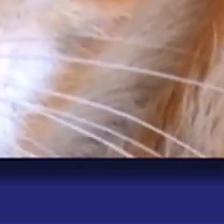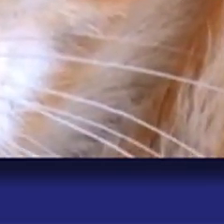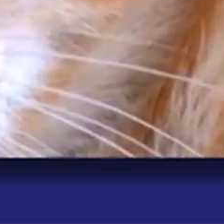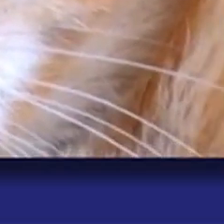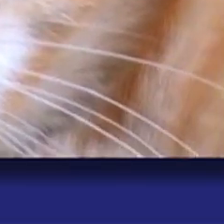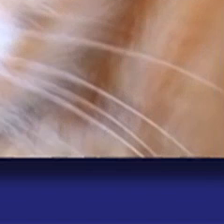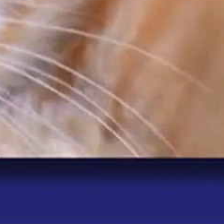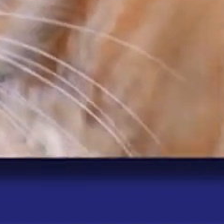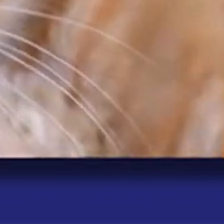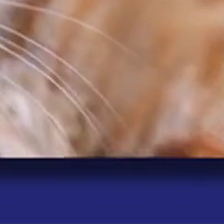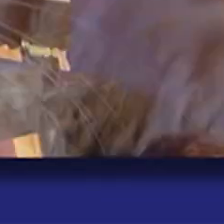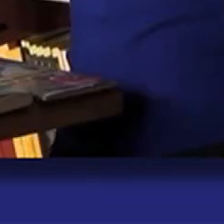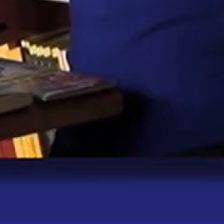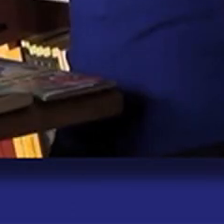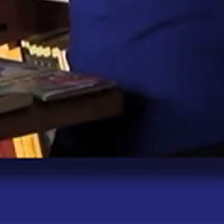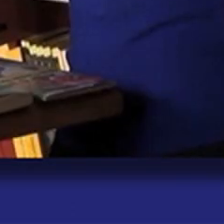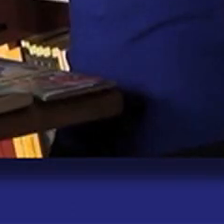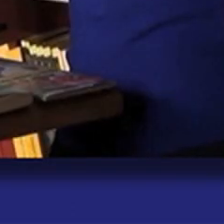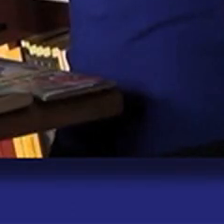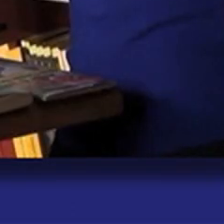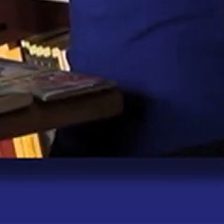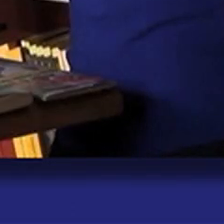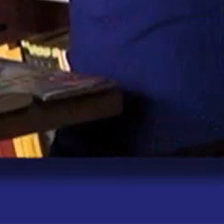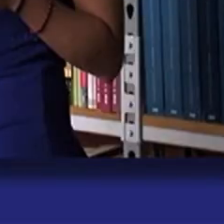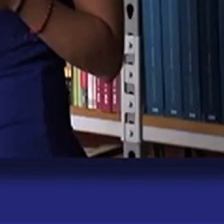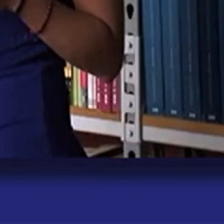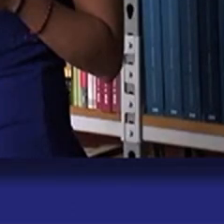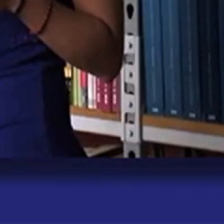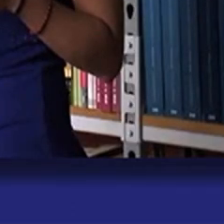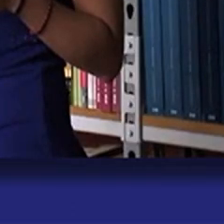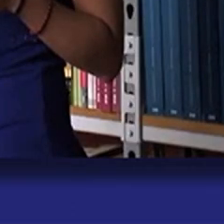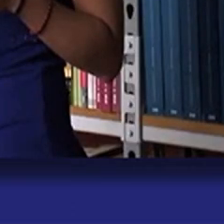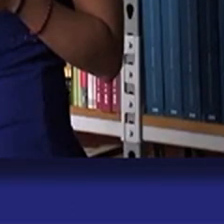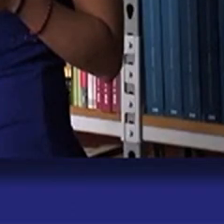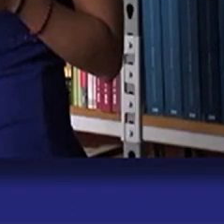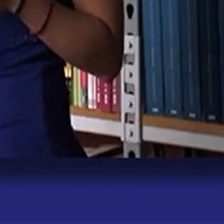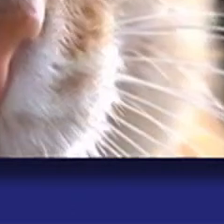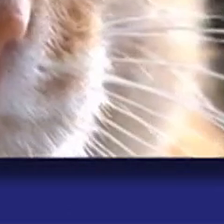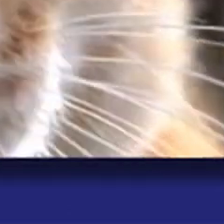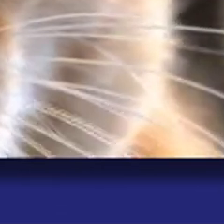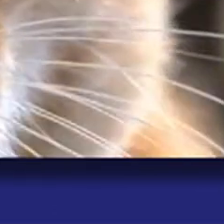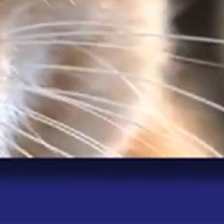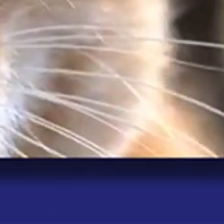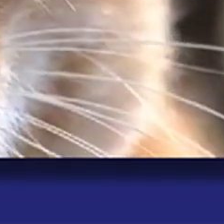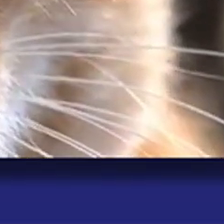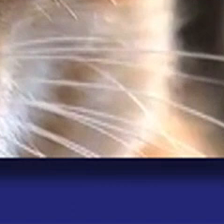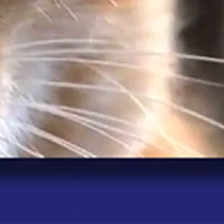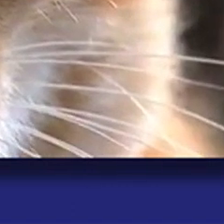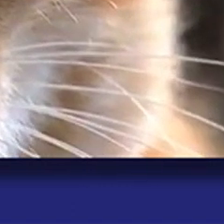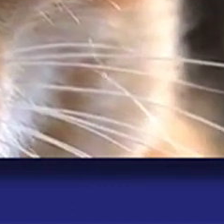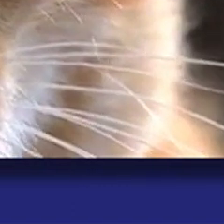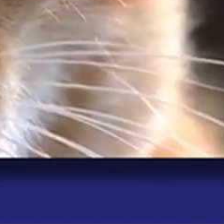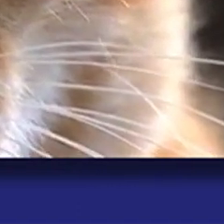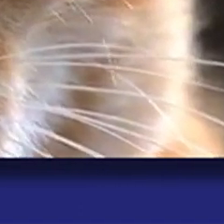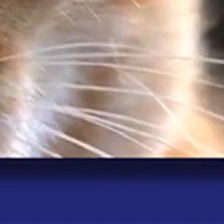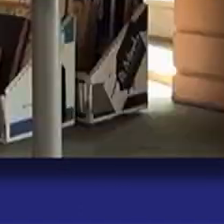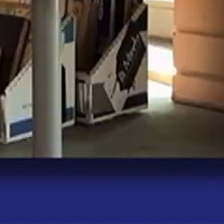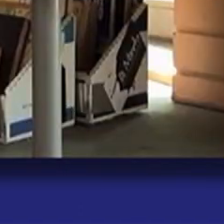llamada Eva se ve acosada por su hermosura todas las noches.